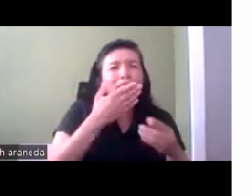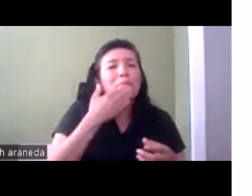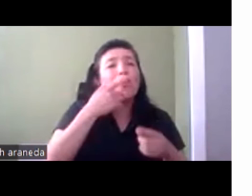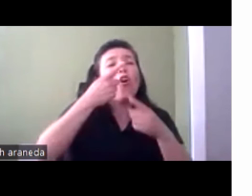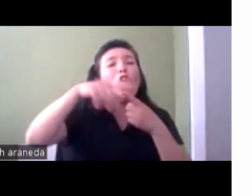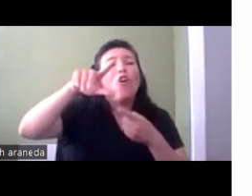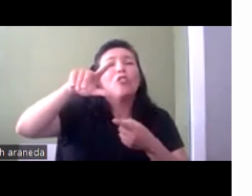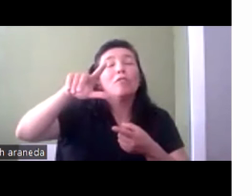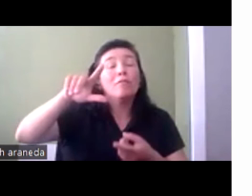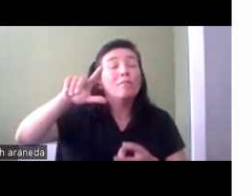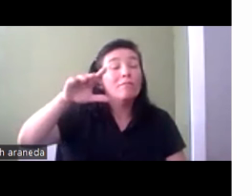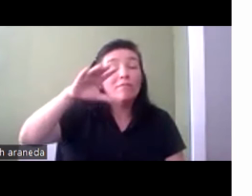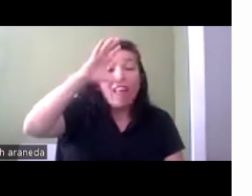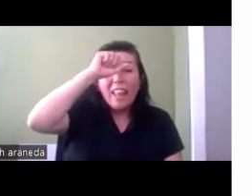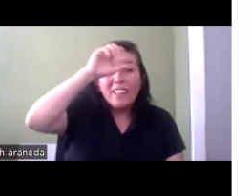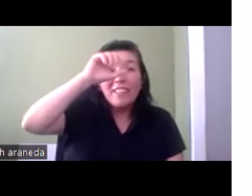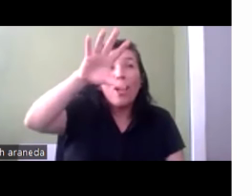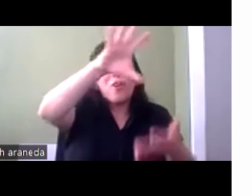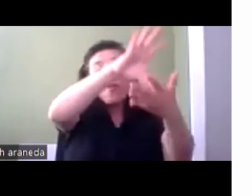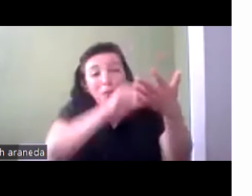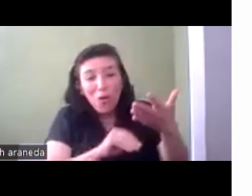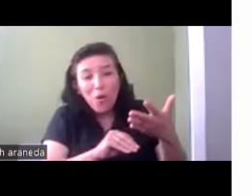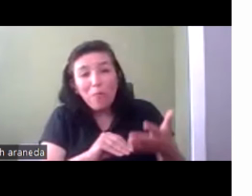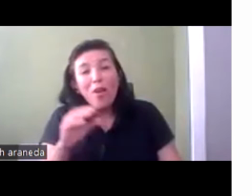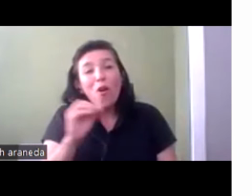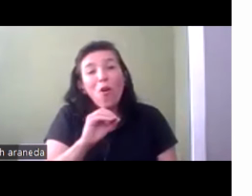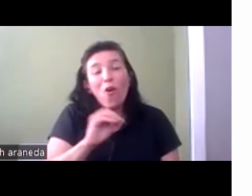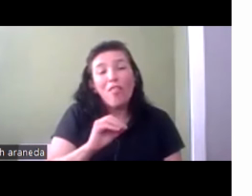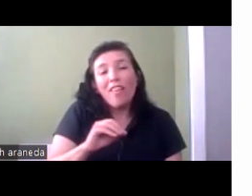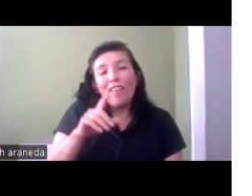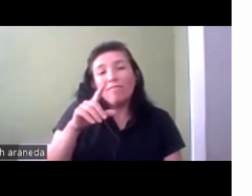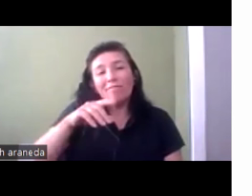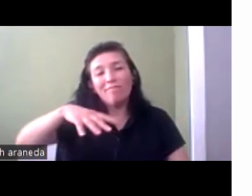noroeste argentino o del sector del altiplano.